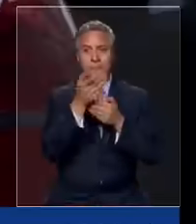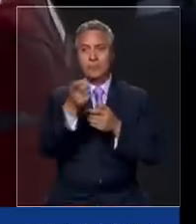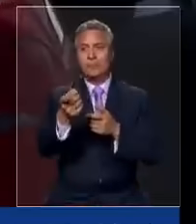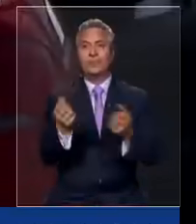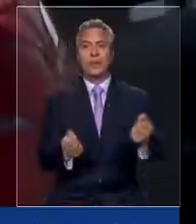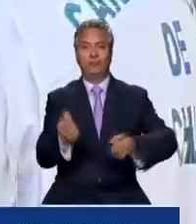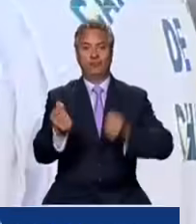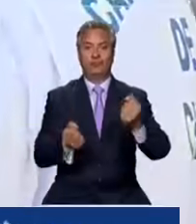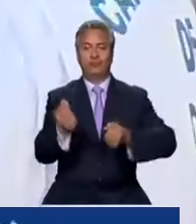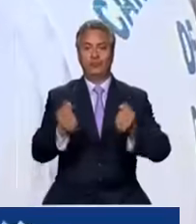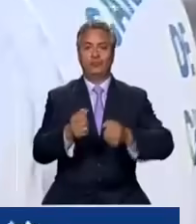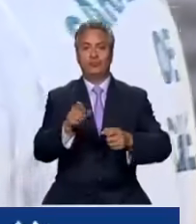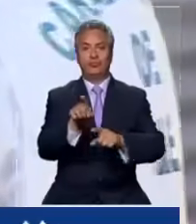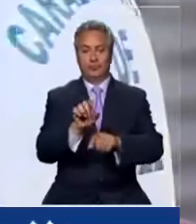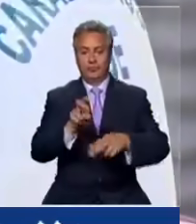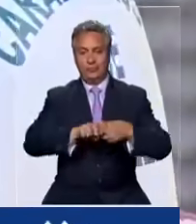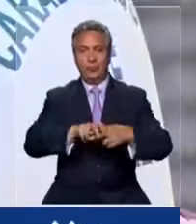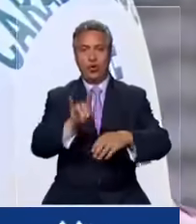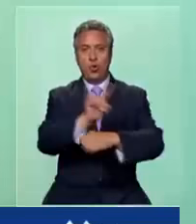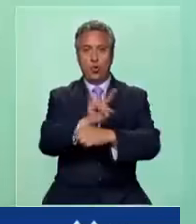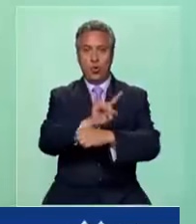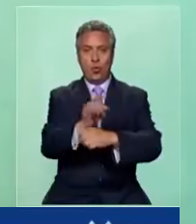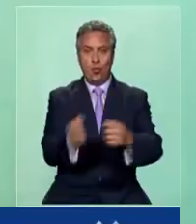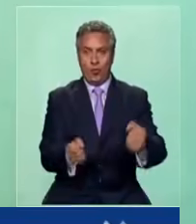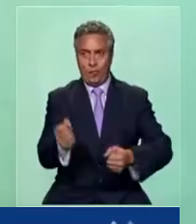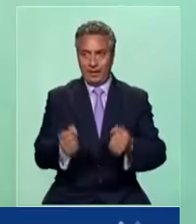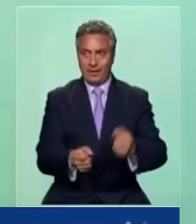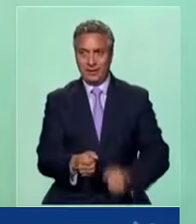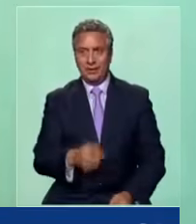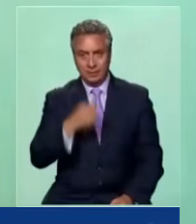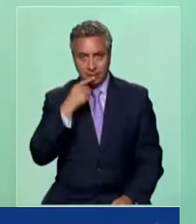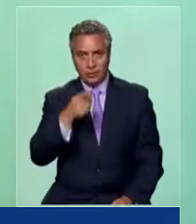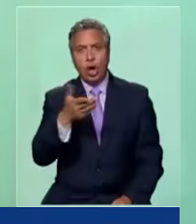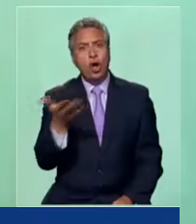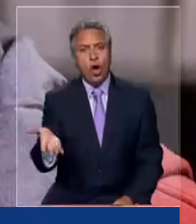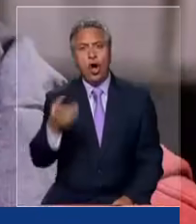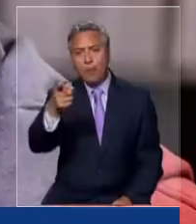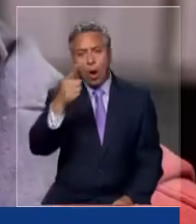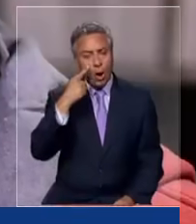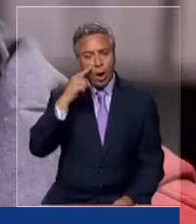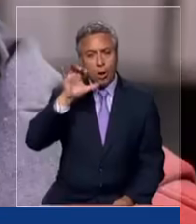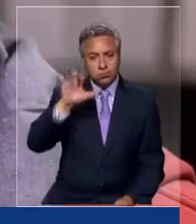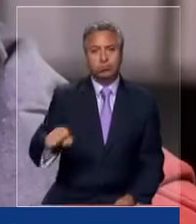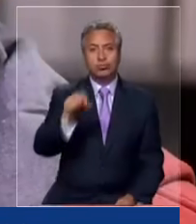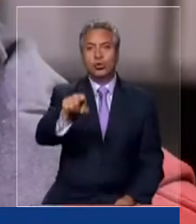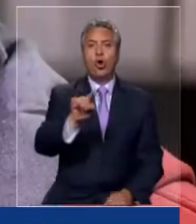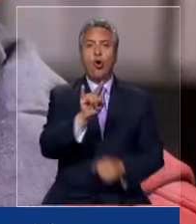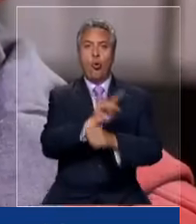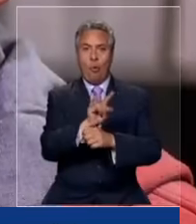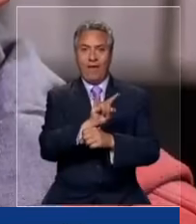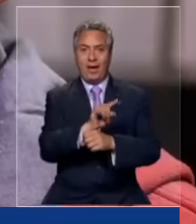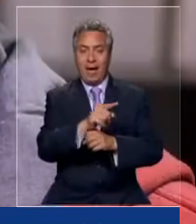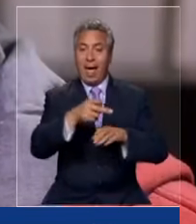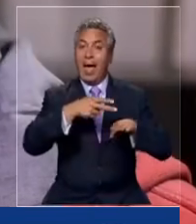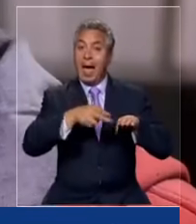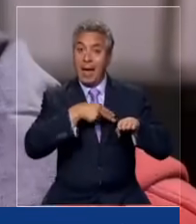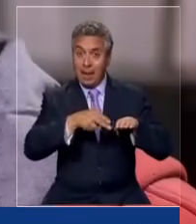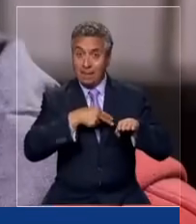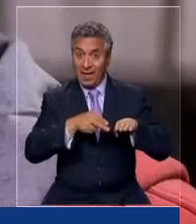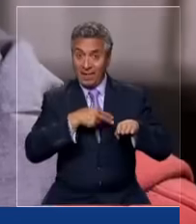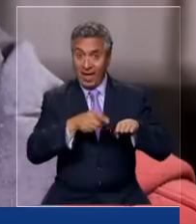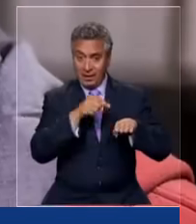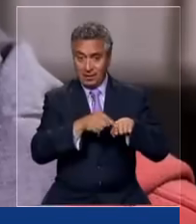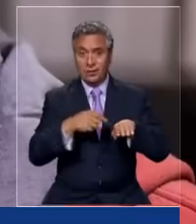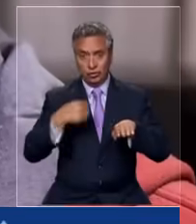prestaba servicios como conductor Uber. ¿Cómo se dan cuenta que tú eres Uber? En Alameda con Vicuña Maquena se dieron cuenta